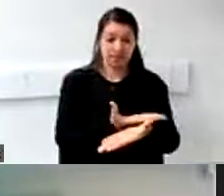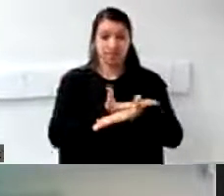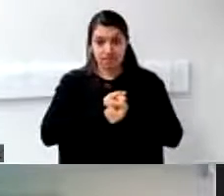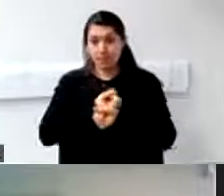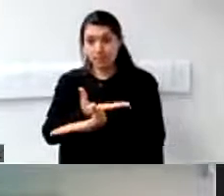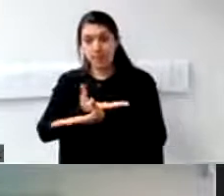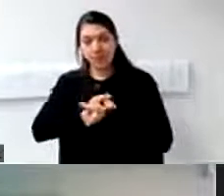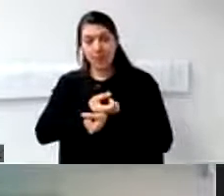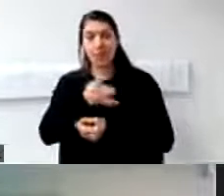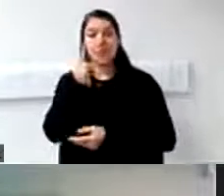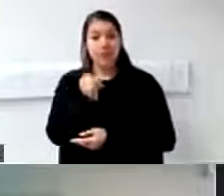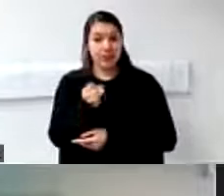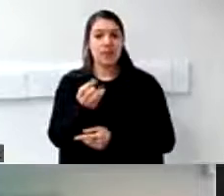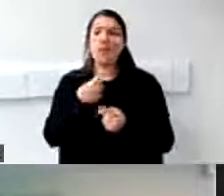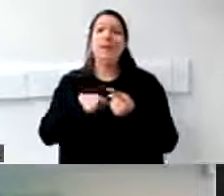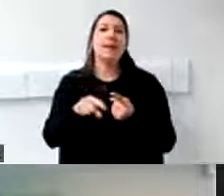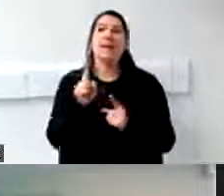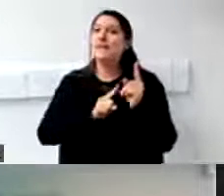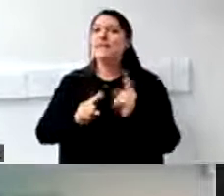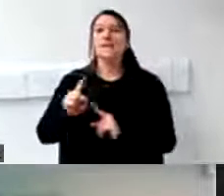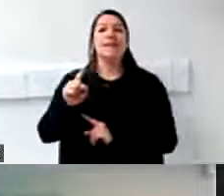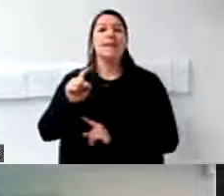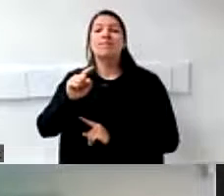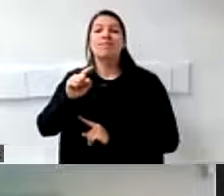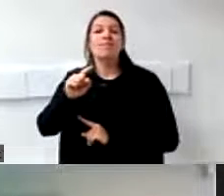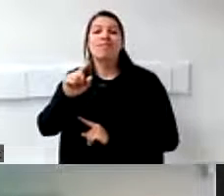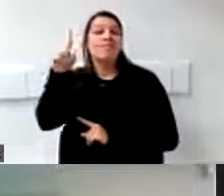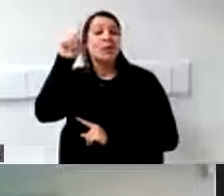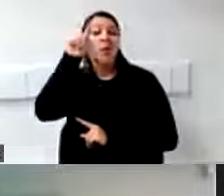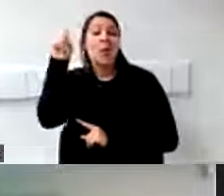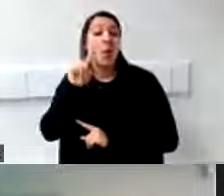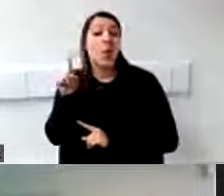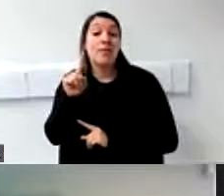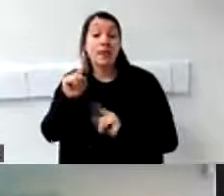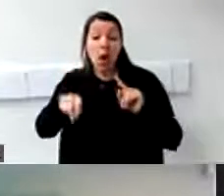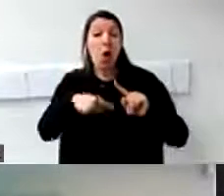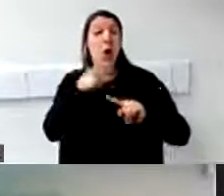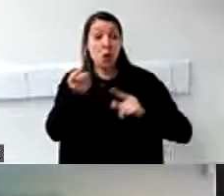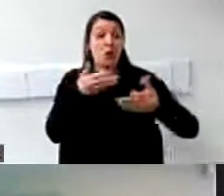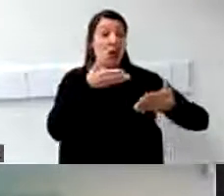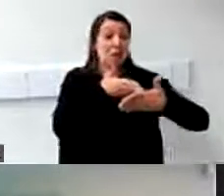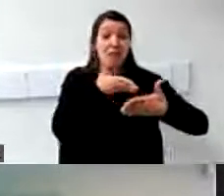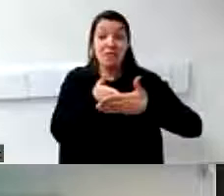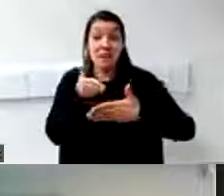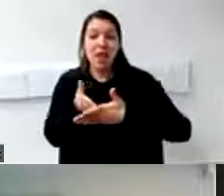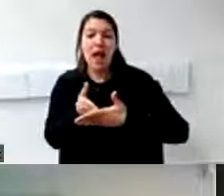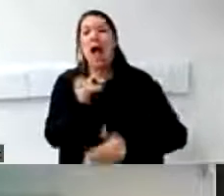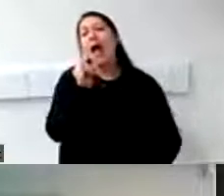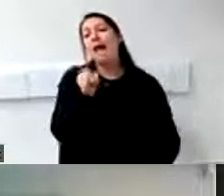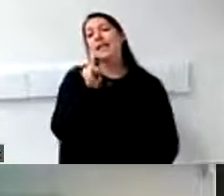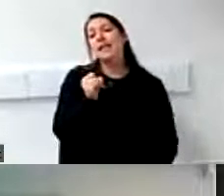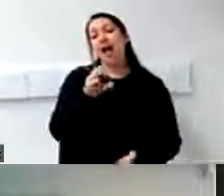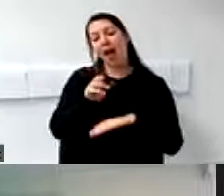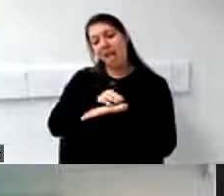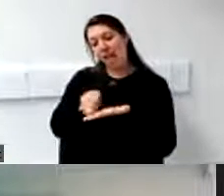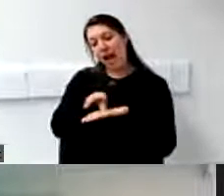pero no, a veces no nos damos cuenta de las otras barreras. Como yo digo, sí, bárbaro, que te den braille, pero si no, no lo